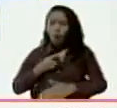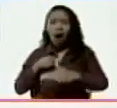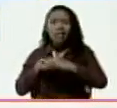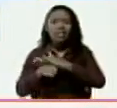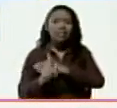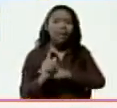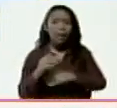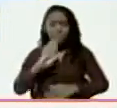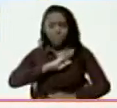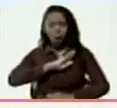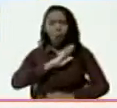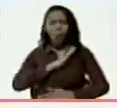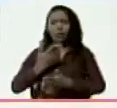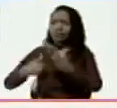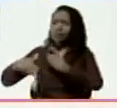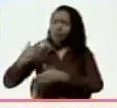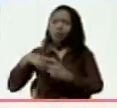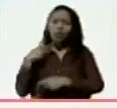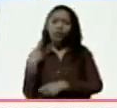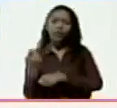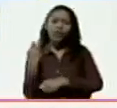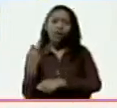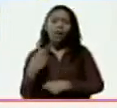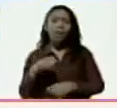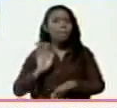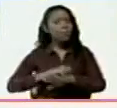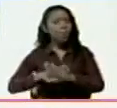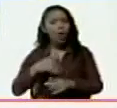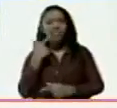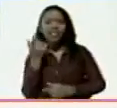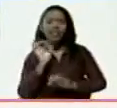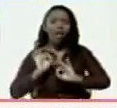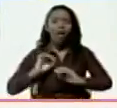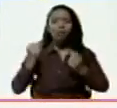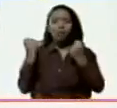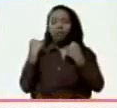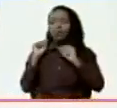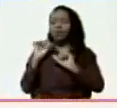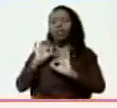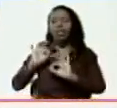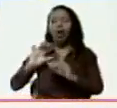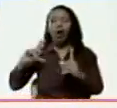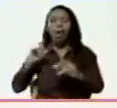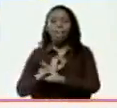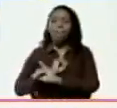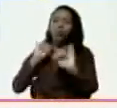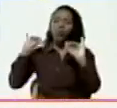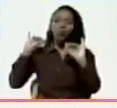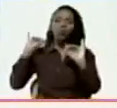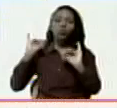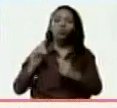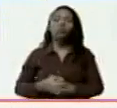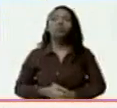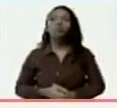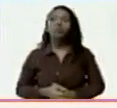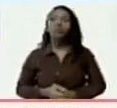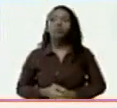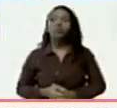nuestros propios servicios financieros por no decir prácticamente aniquilado por completo